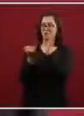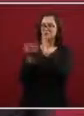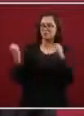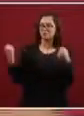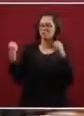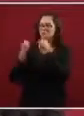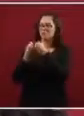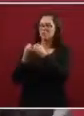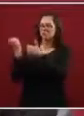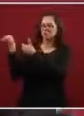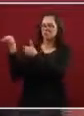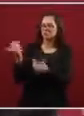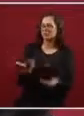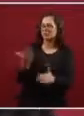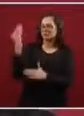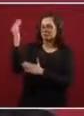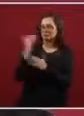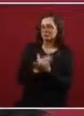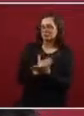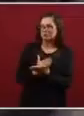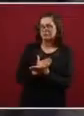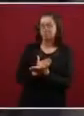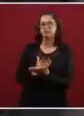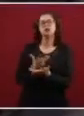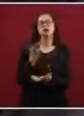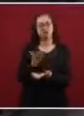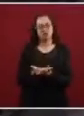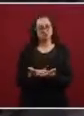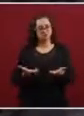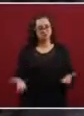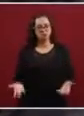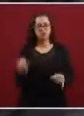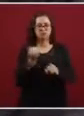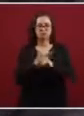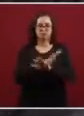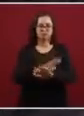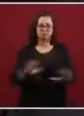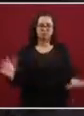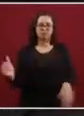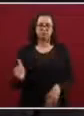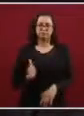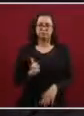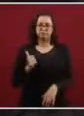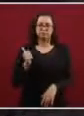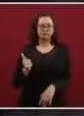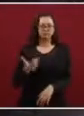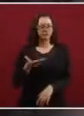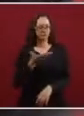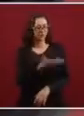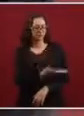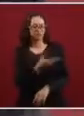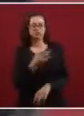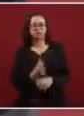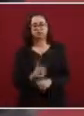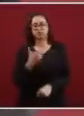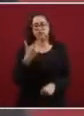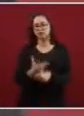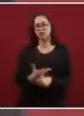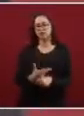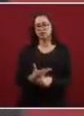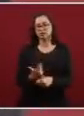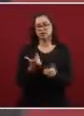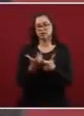y aprovecho para informarlo. Aquí está la secretaria de Economía que podría